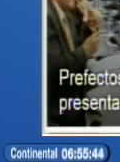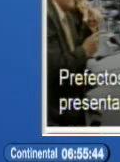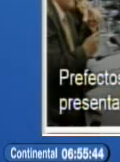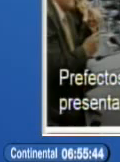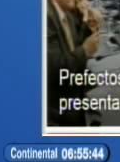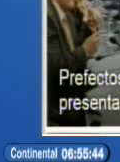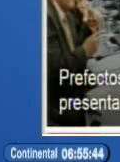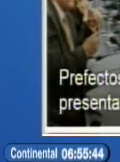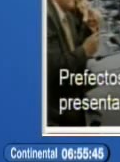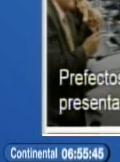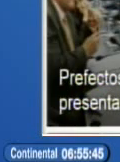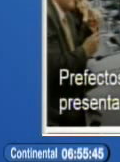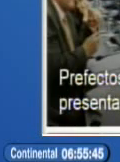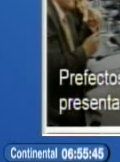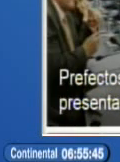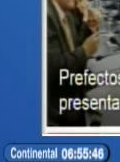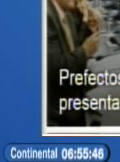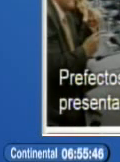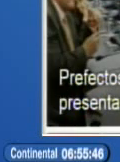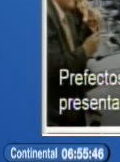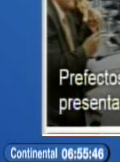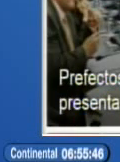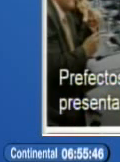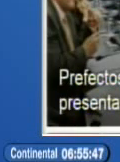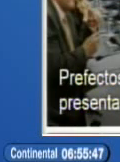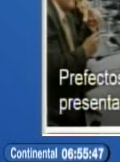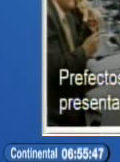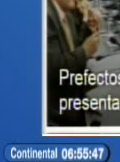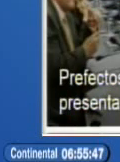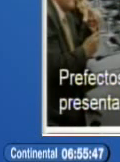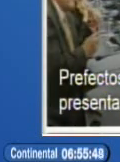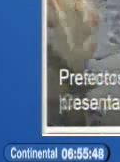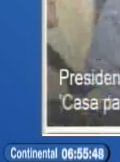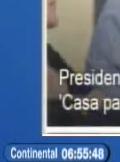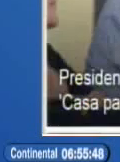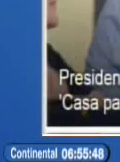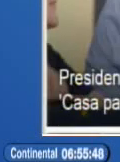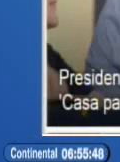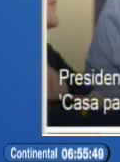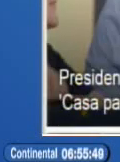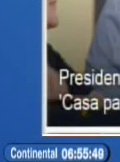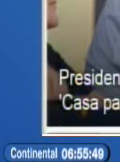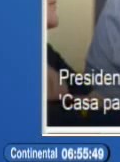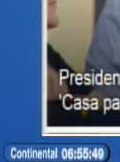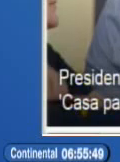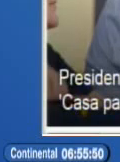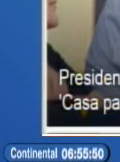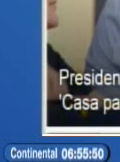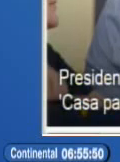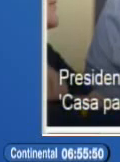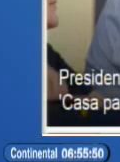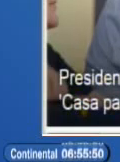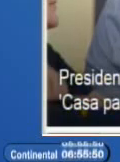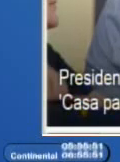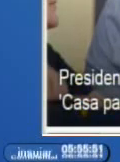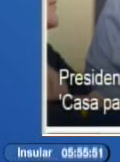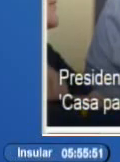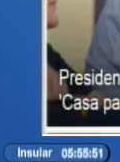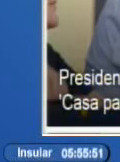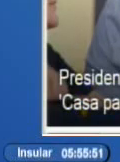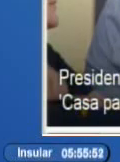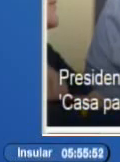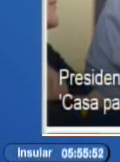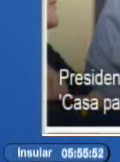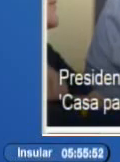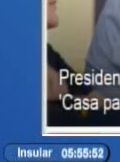Prefectos alistan agenda de propuestas que presentarán al presidente Lenín Moreno, una reunión que se mantendrá el día de hoy. Presidente Moreno participó